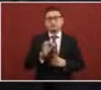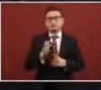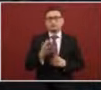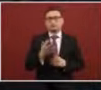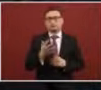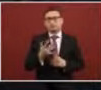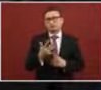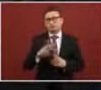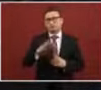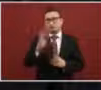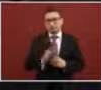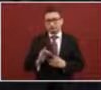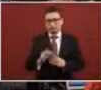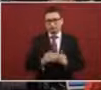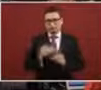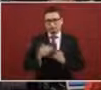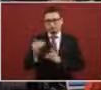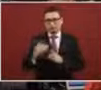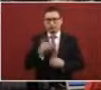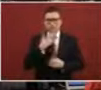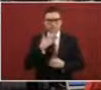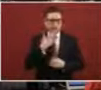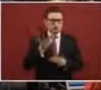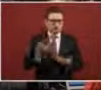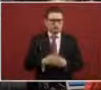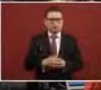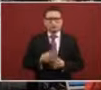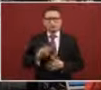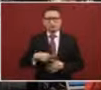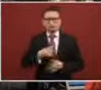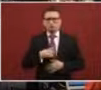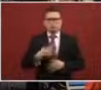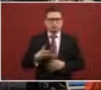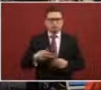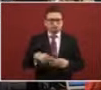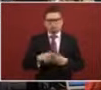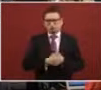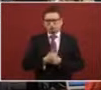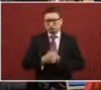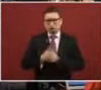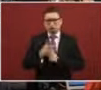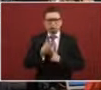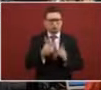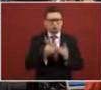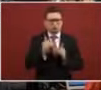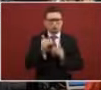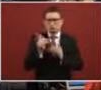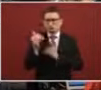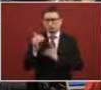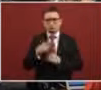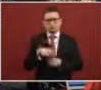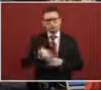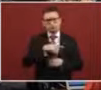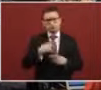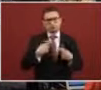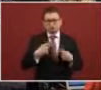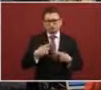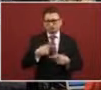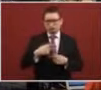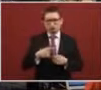550%. Como ustedes pueden ver, en general tuvimos un buen sobreprecio, la gente le entró la